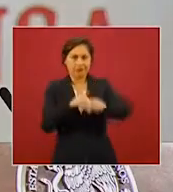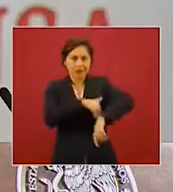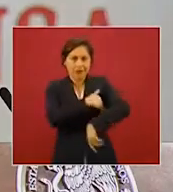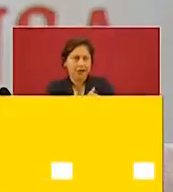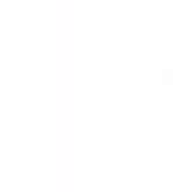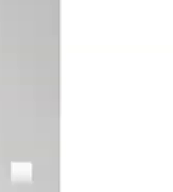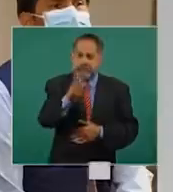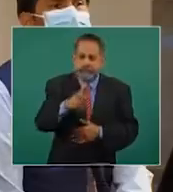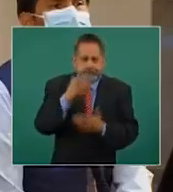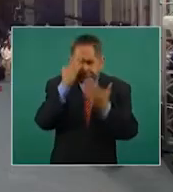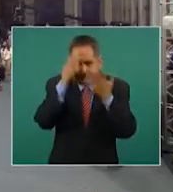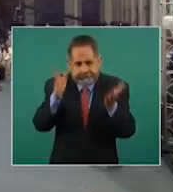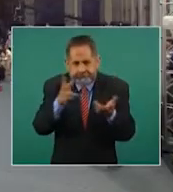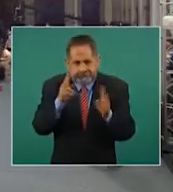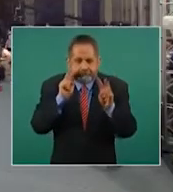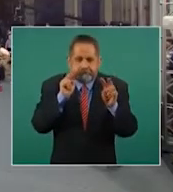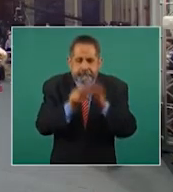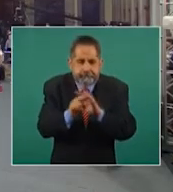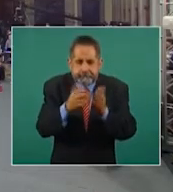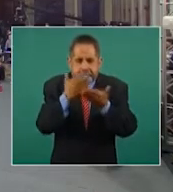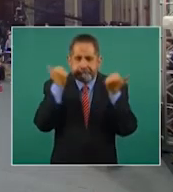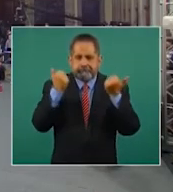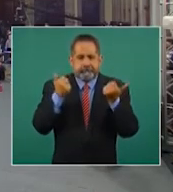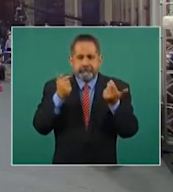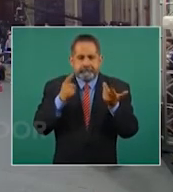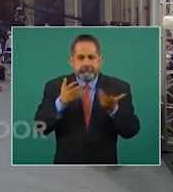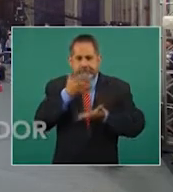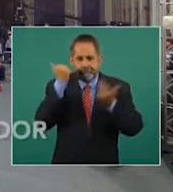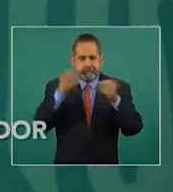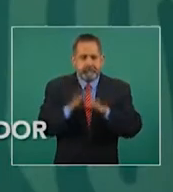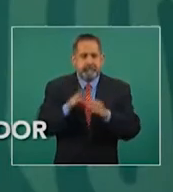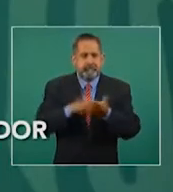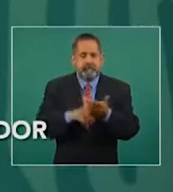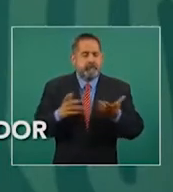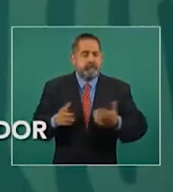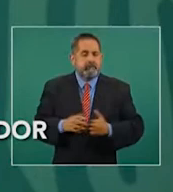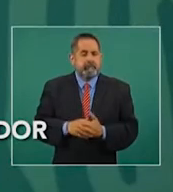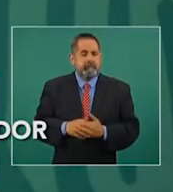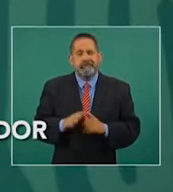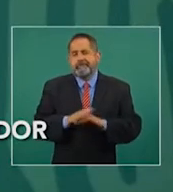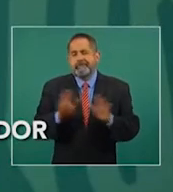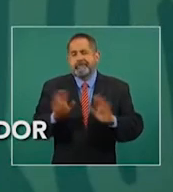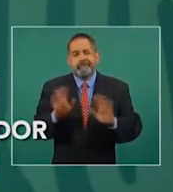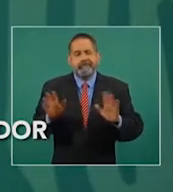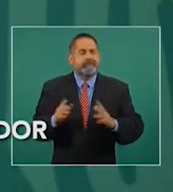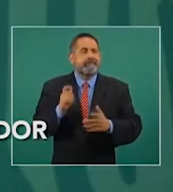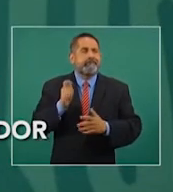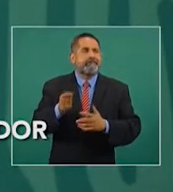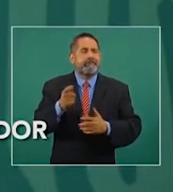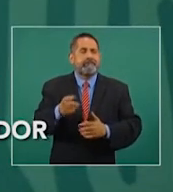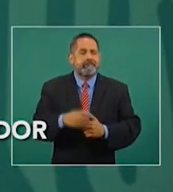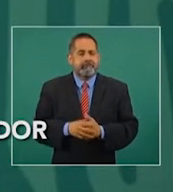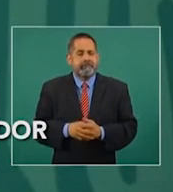verlo. O sea, porque no lo vi. Y además, ya